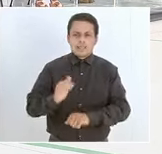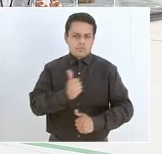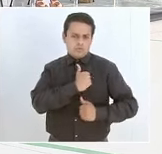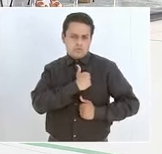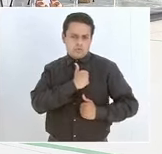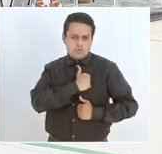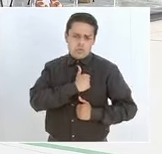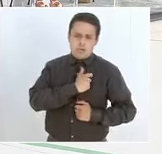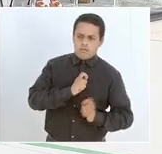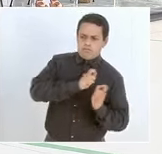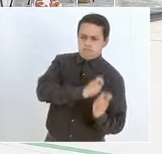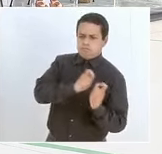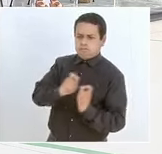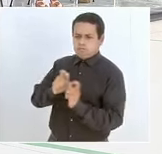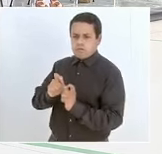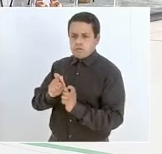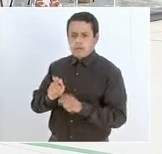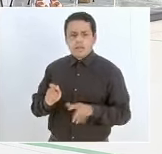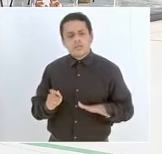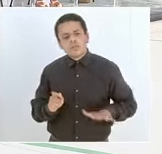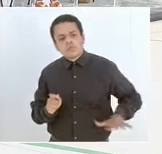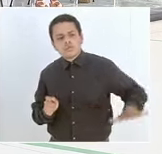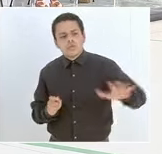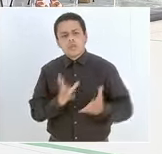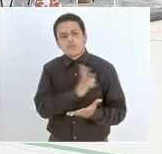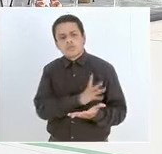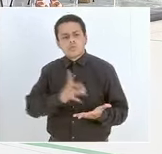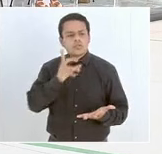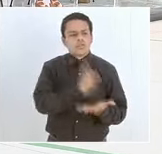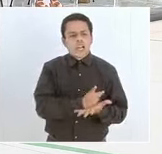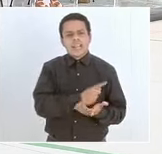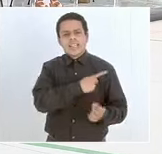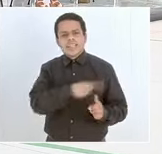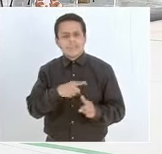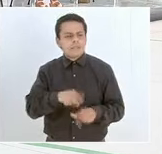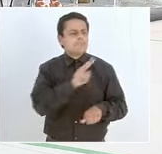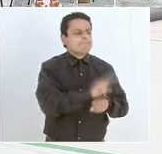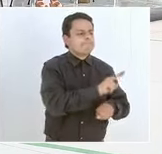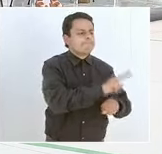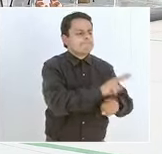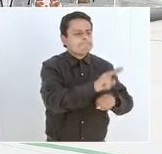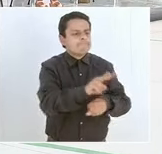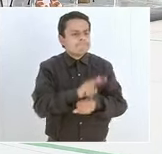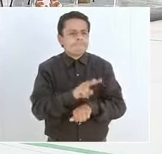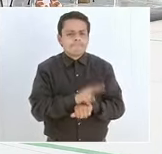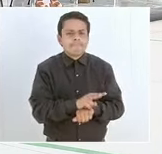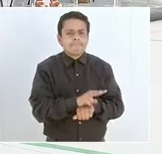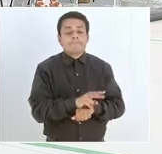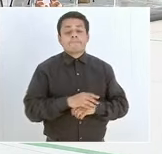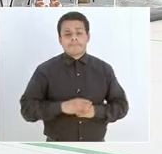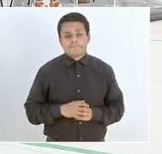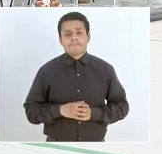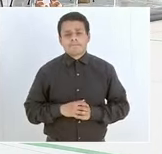Armadas para ayudarnos en labores de seguridad pública.